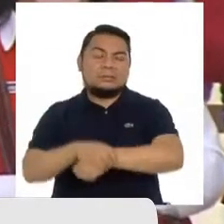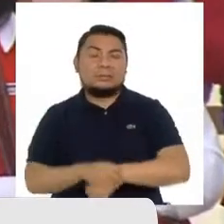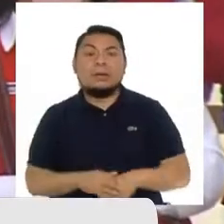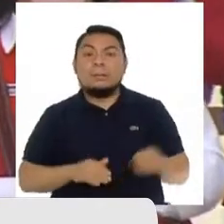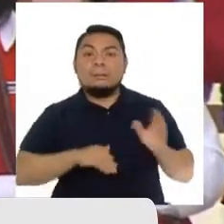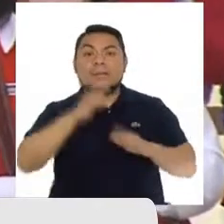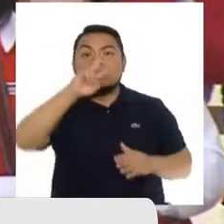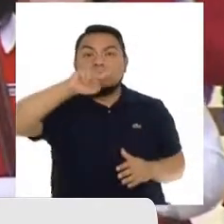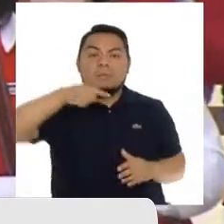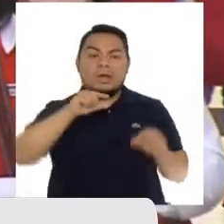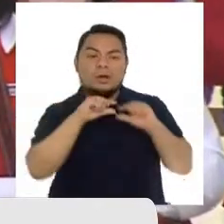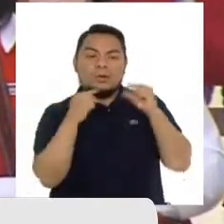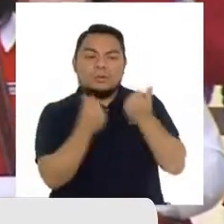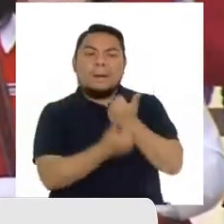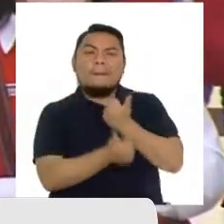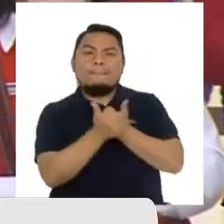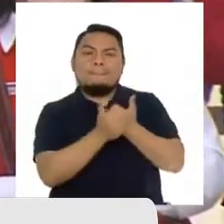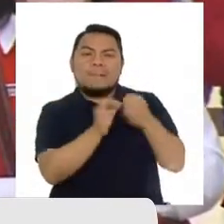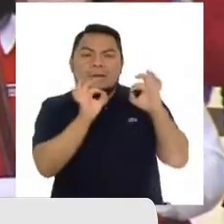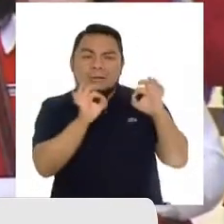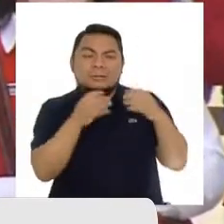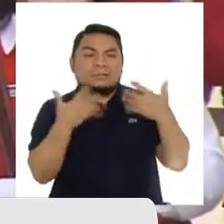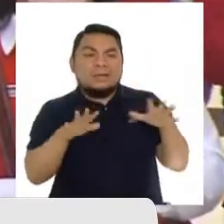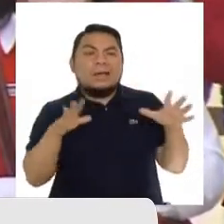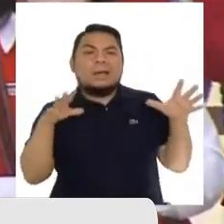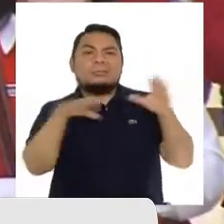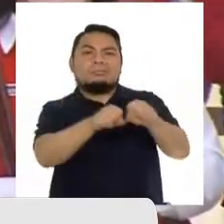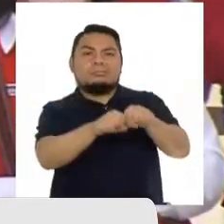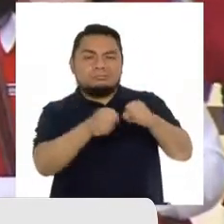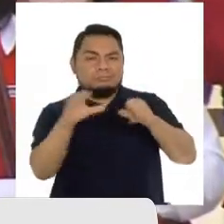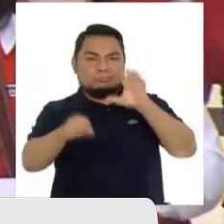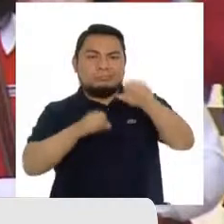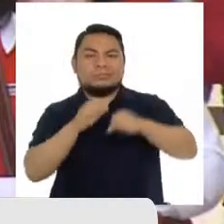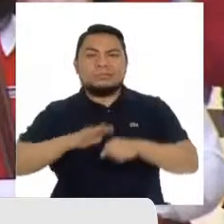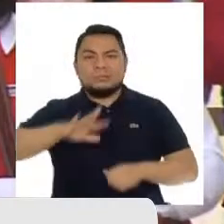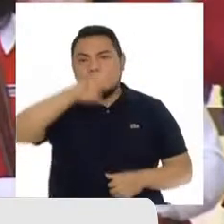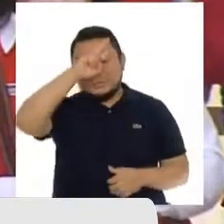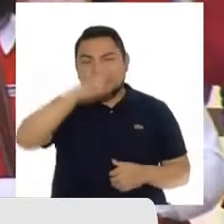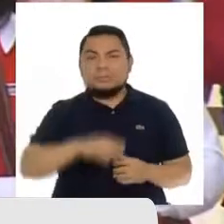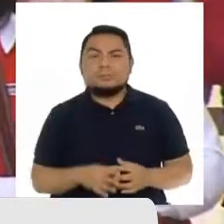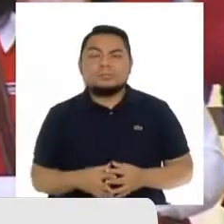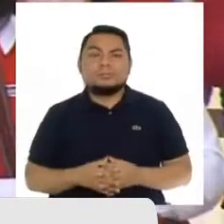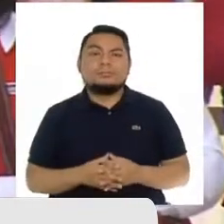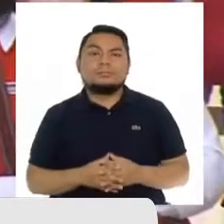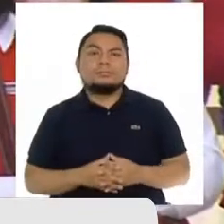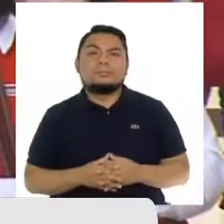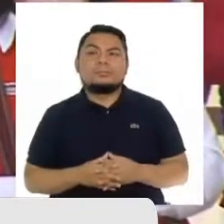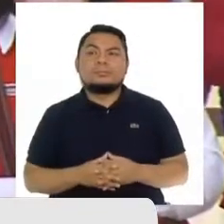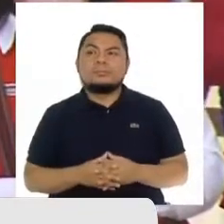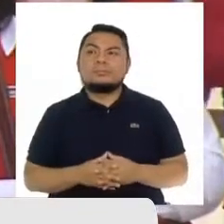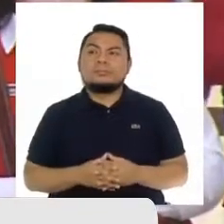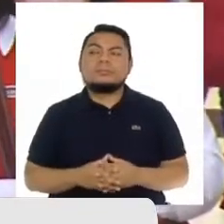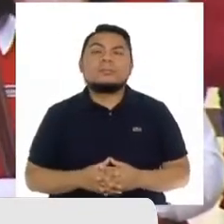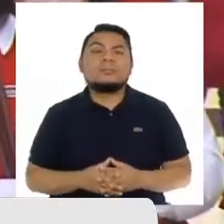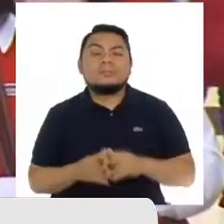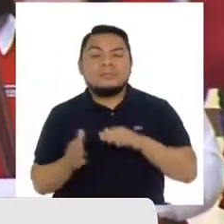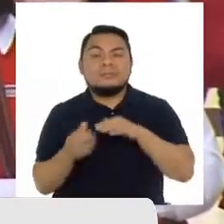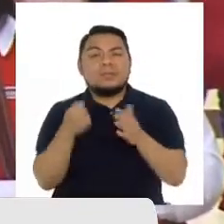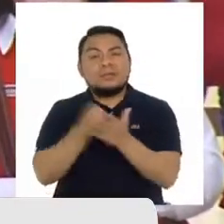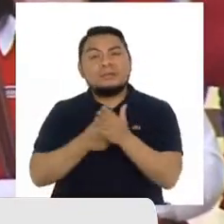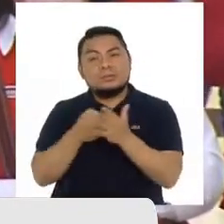2.000 bandas criminales fueron desarticuladas a nivel nacional en lucha contra el